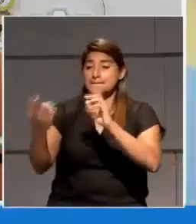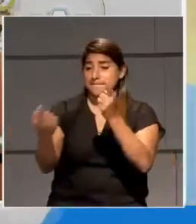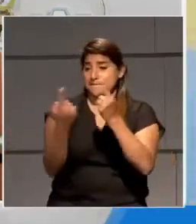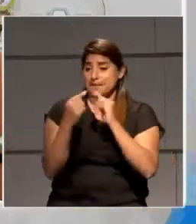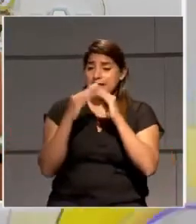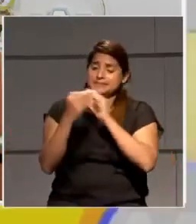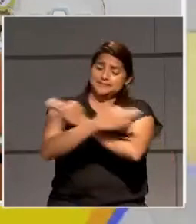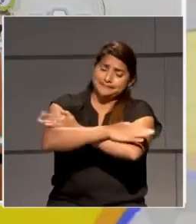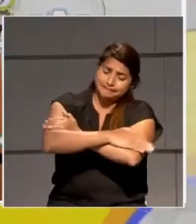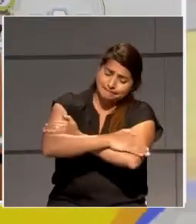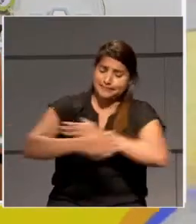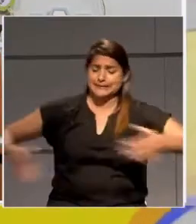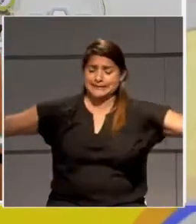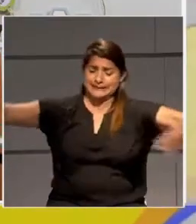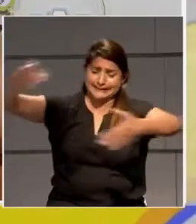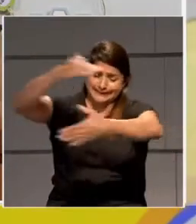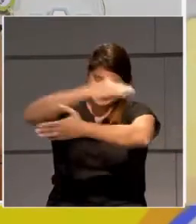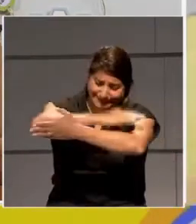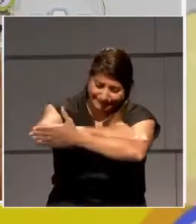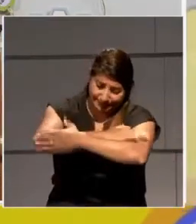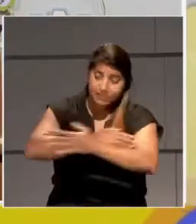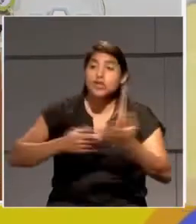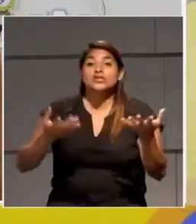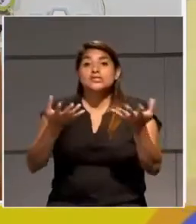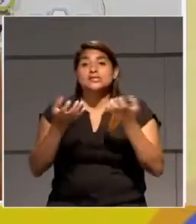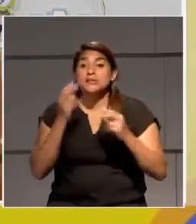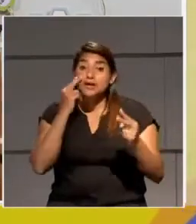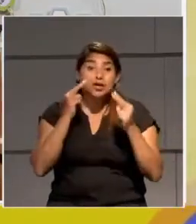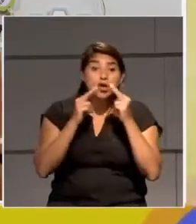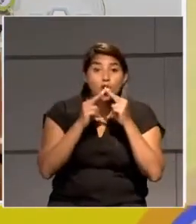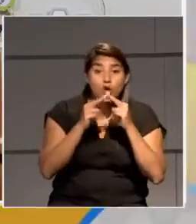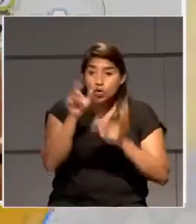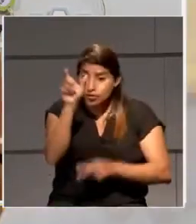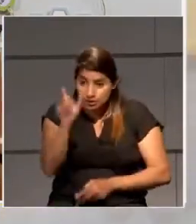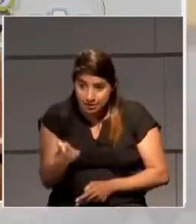abrazo gigante, porque siempre he querido conocerte en persona.